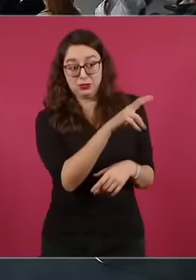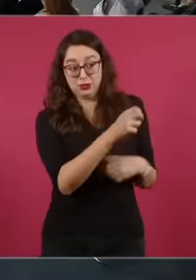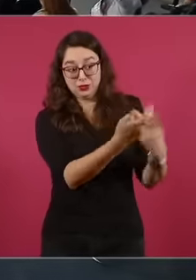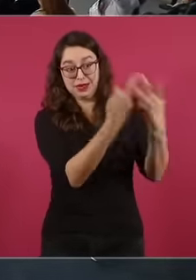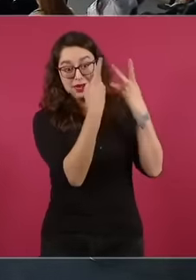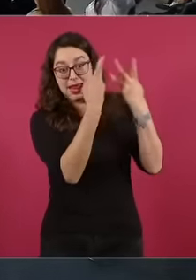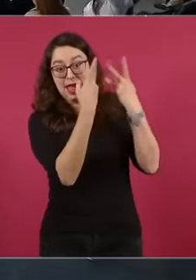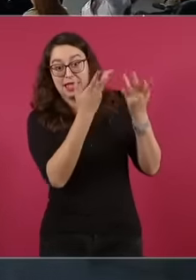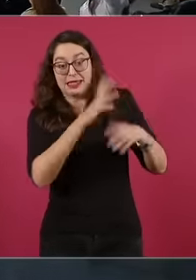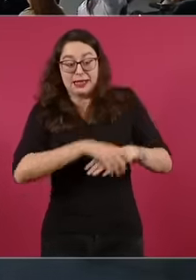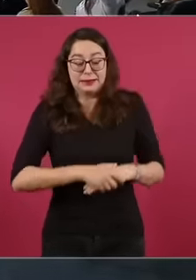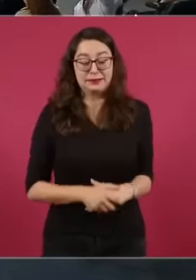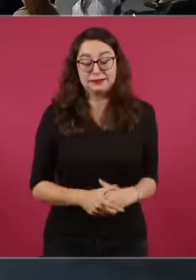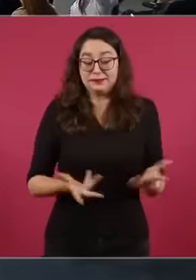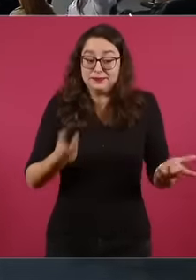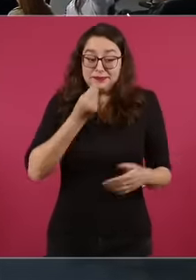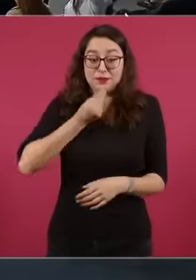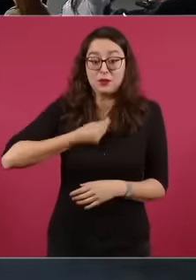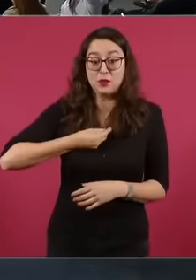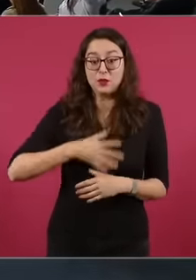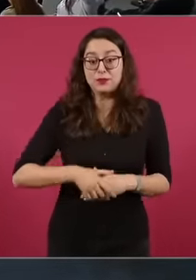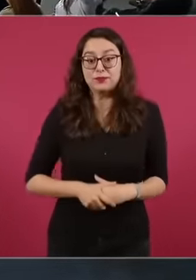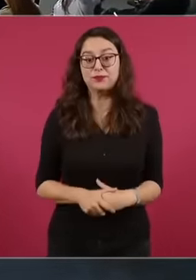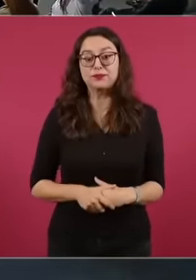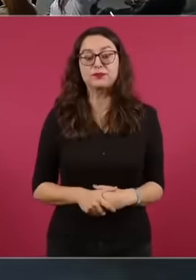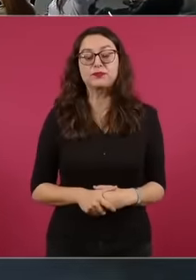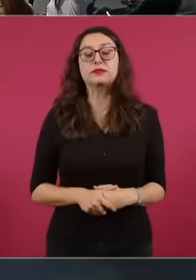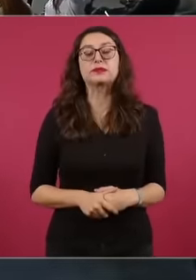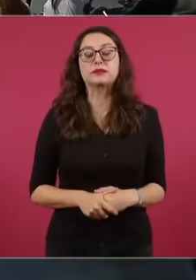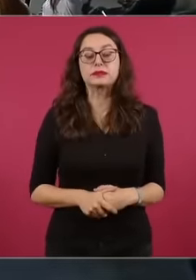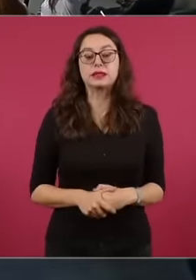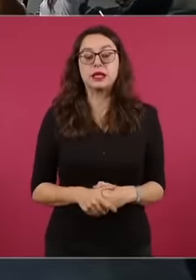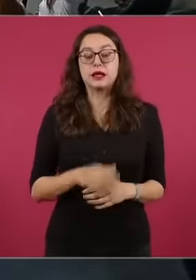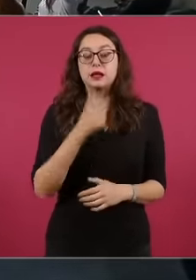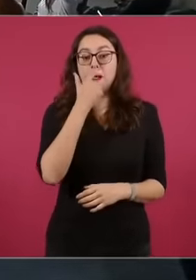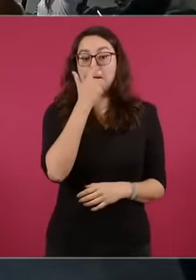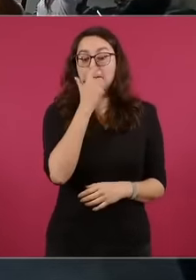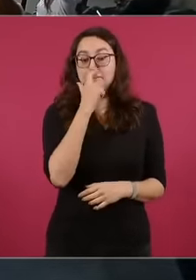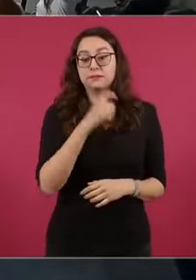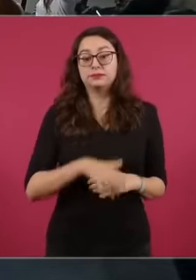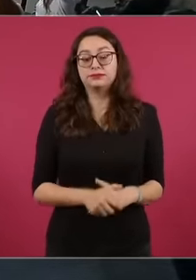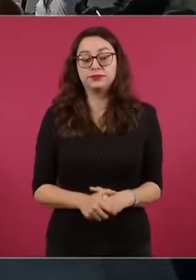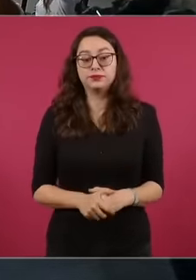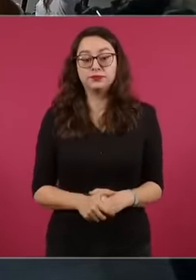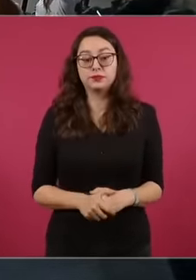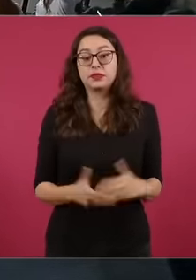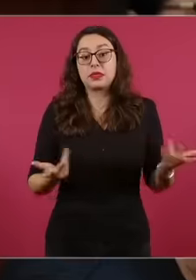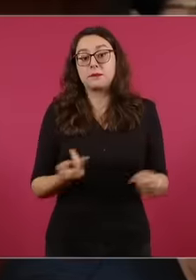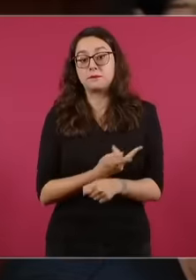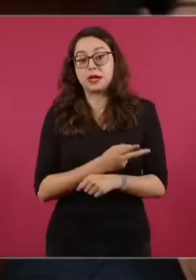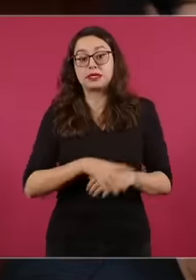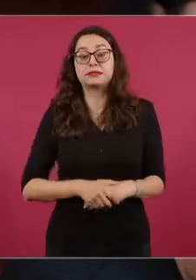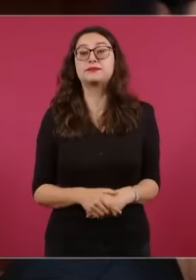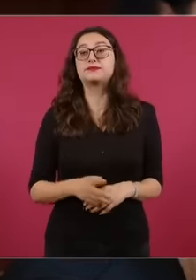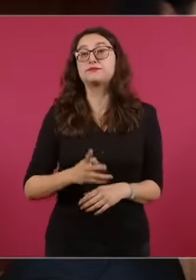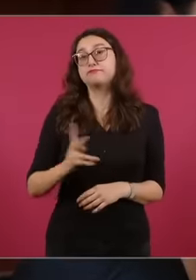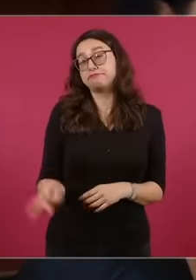Es justo que, como sabe, usted hace unas semanas hablaba, se lamentaba de que